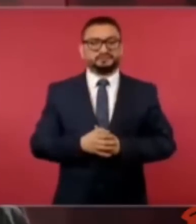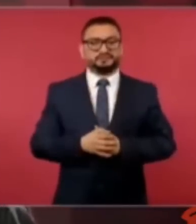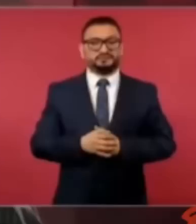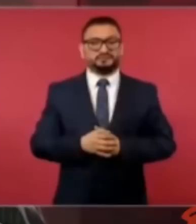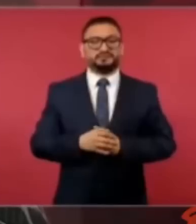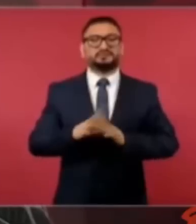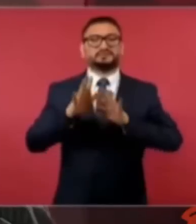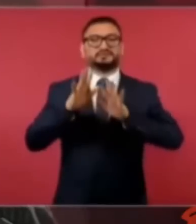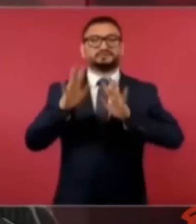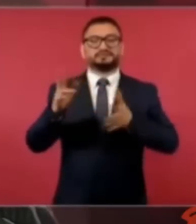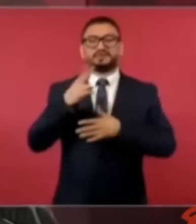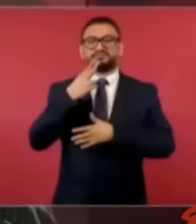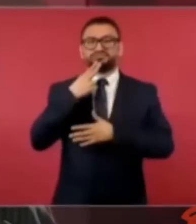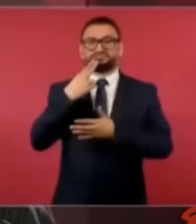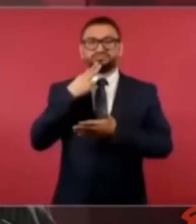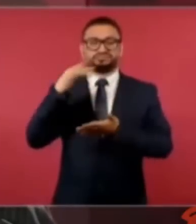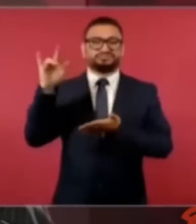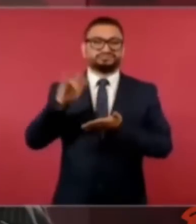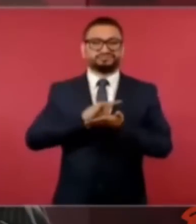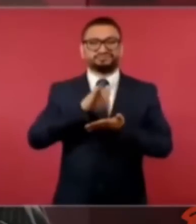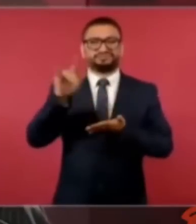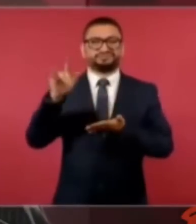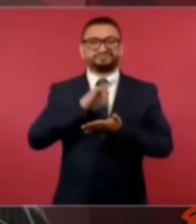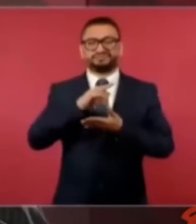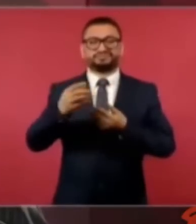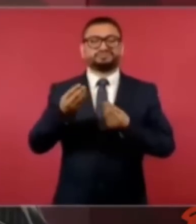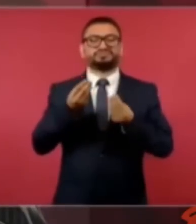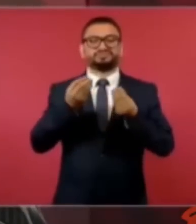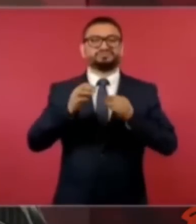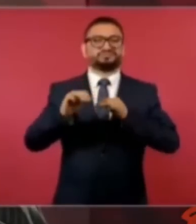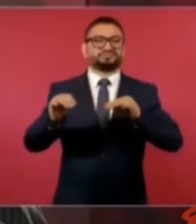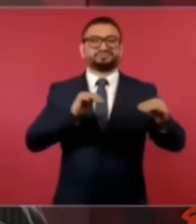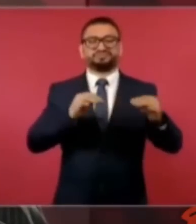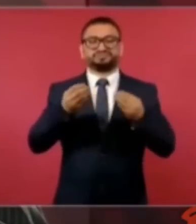y tiene mucho movimiento.